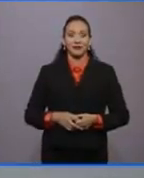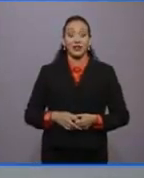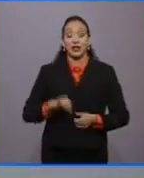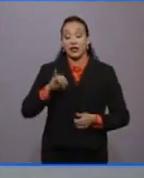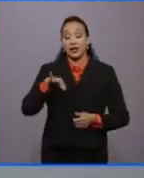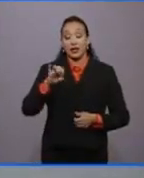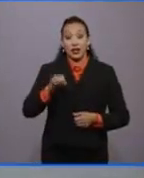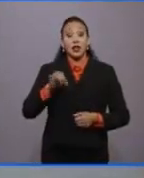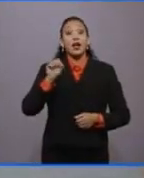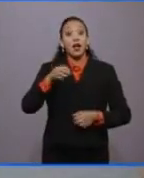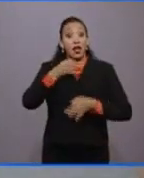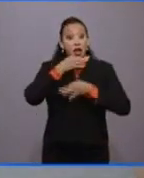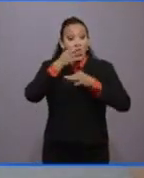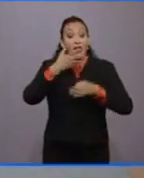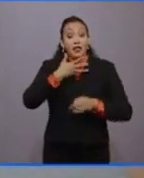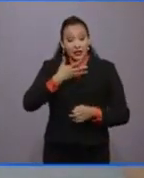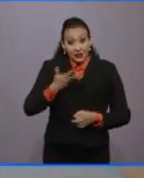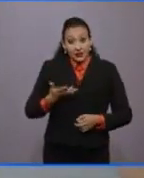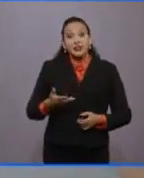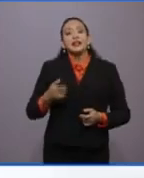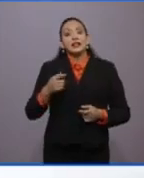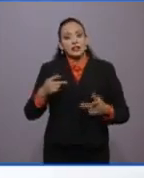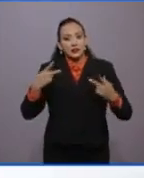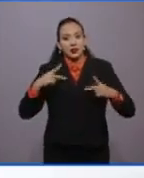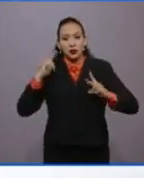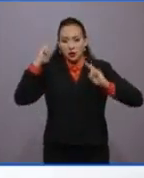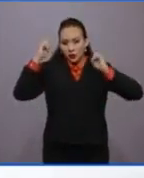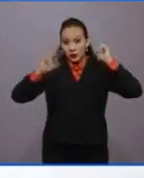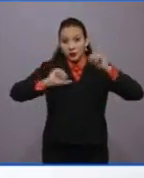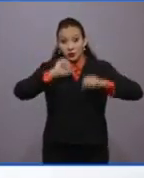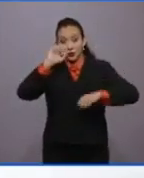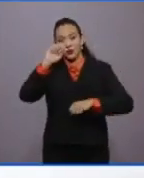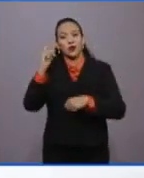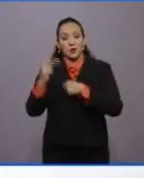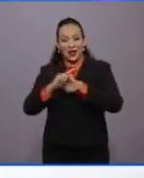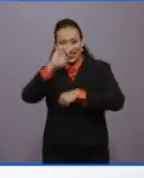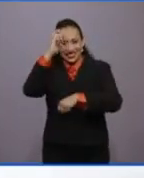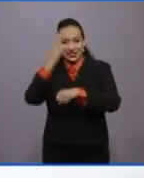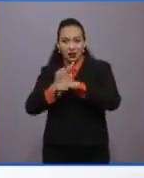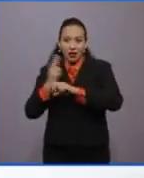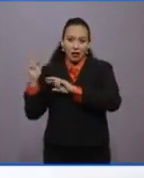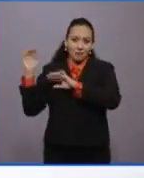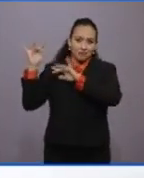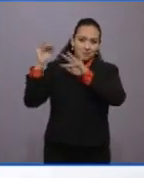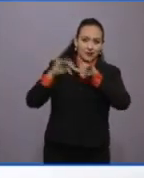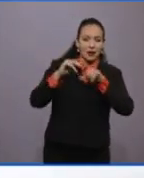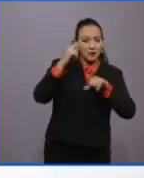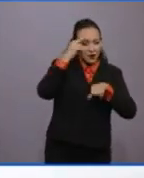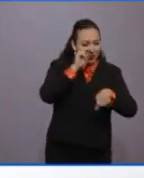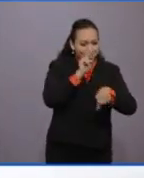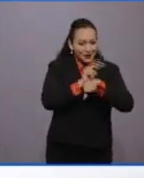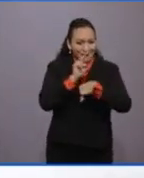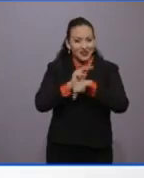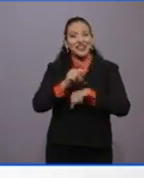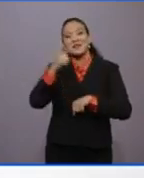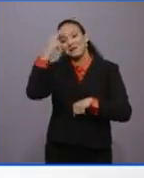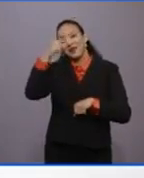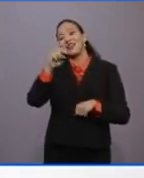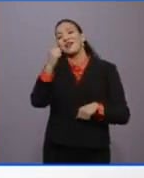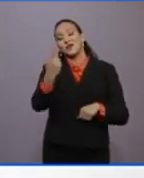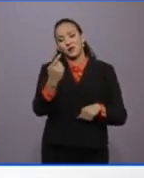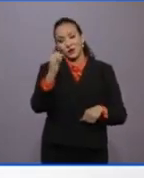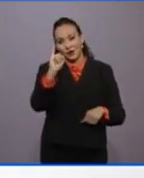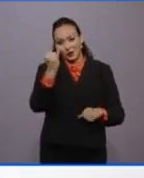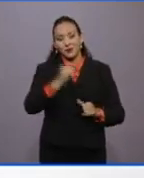El INE también informó que contará con la participación de visitantes extranjeros durante el desarrollo de la elección del Poder Judicial el próximo 1